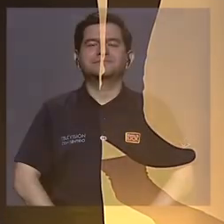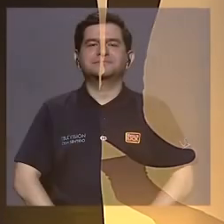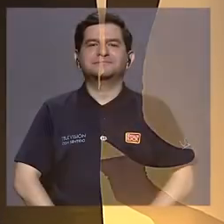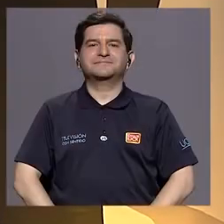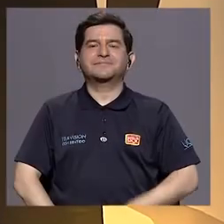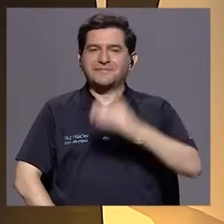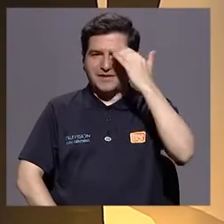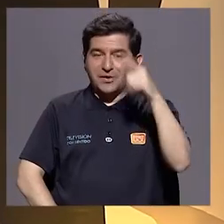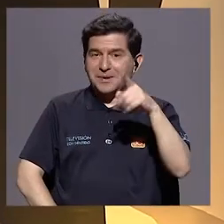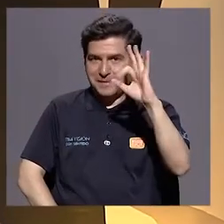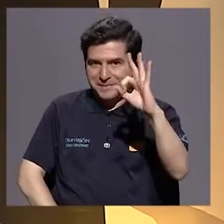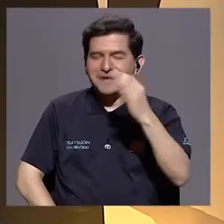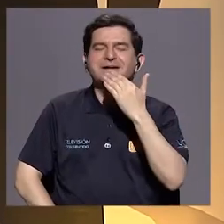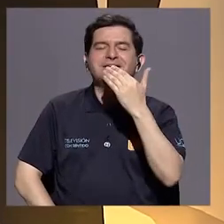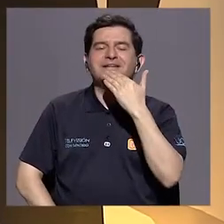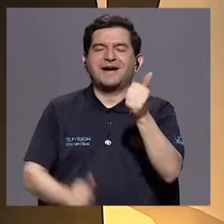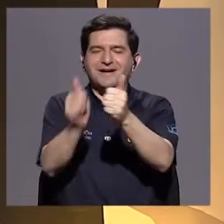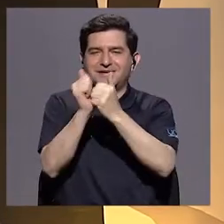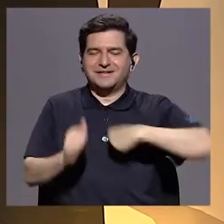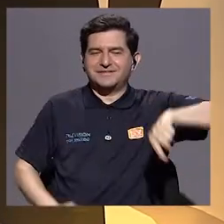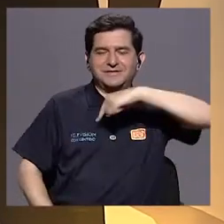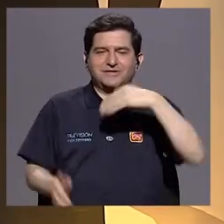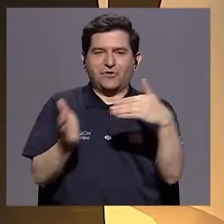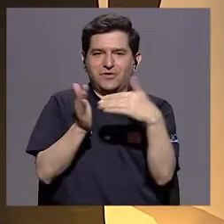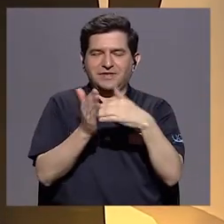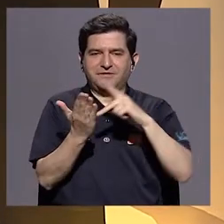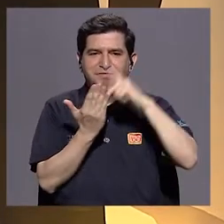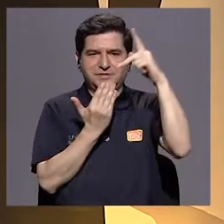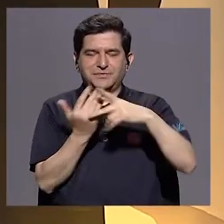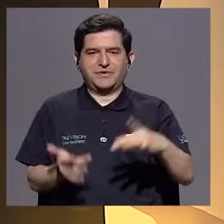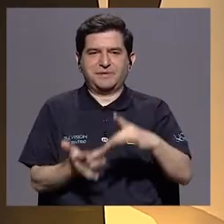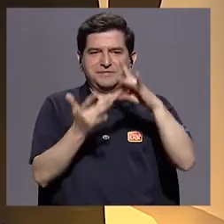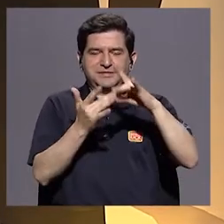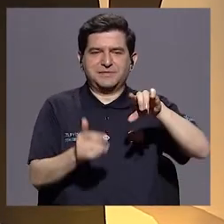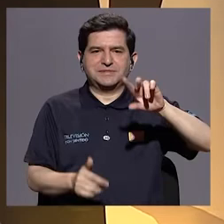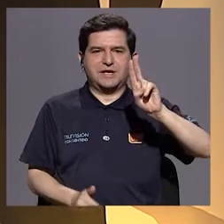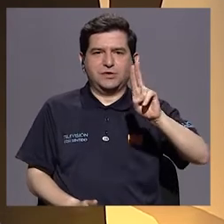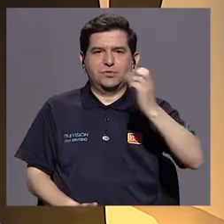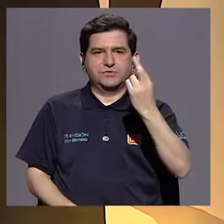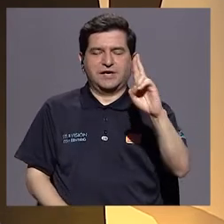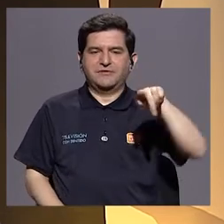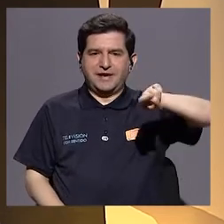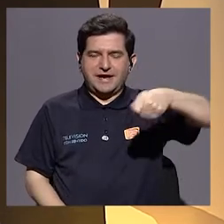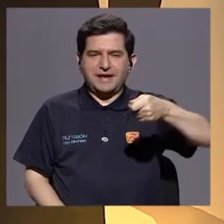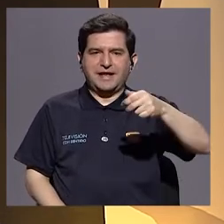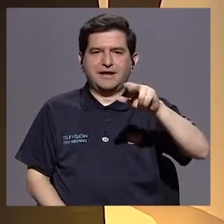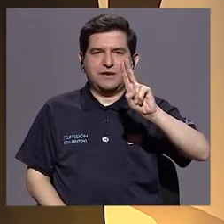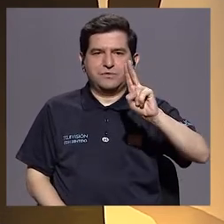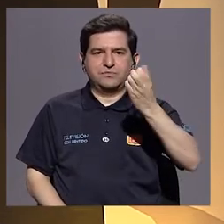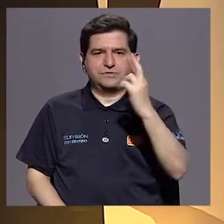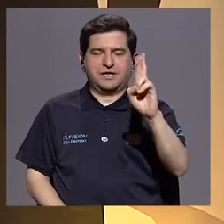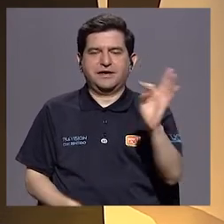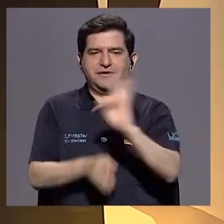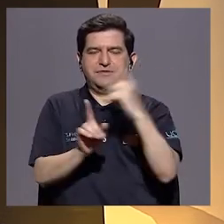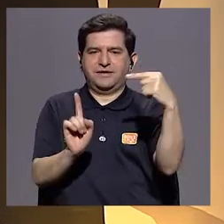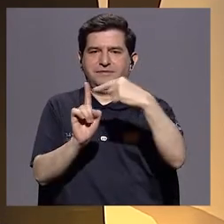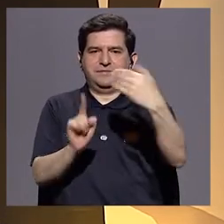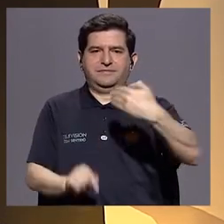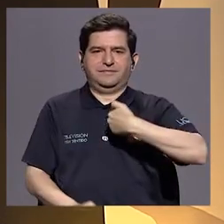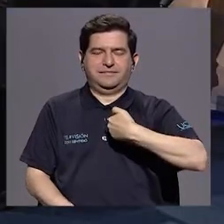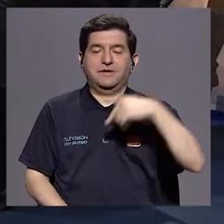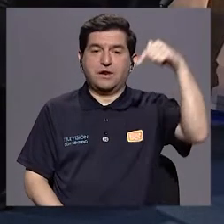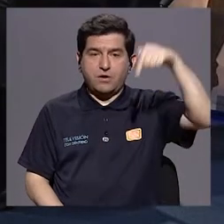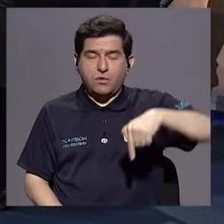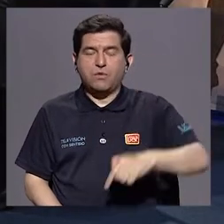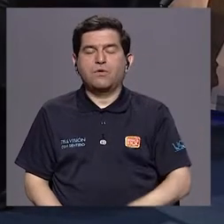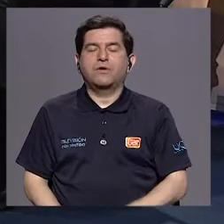hola como estan muchas gracias por acompañarnos una vez más en especial de suceder acá desde el canal u sede donde hacemos televisión con sentido hoy